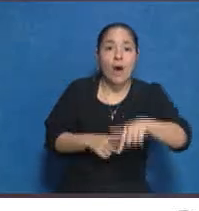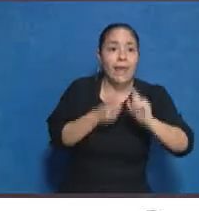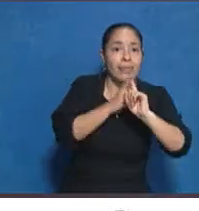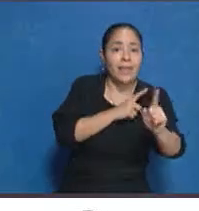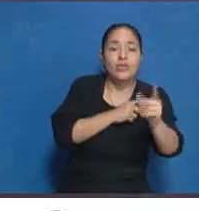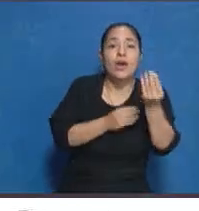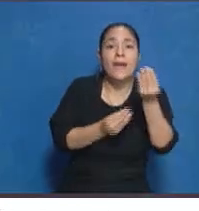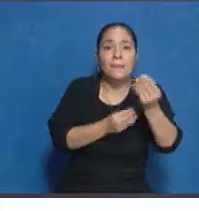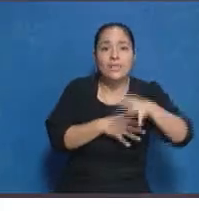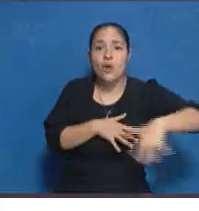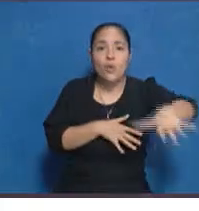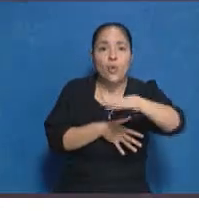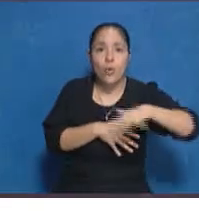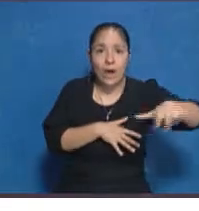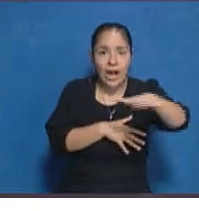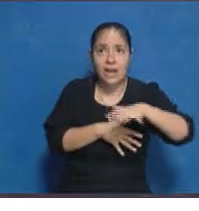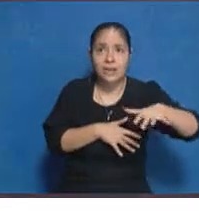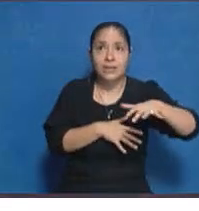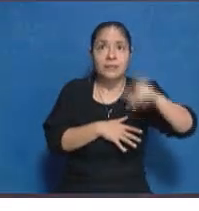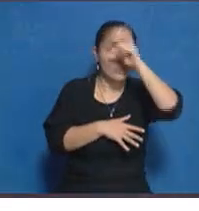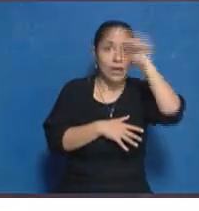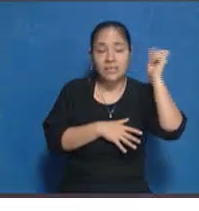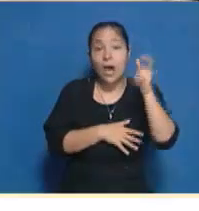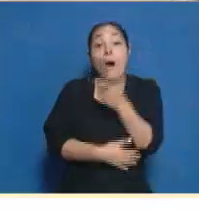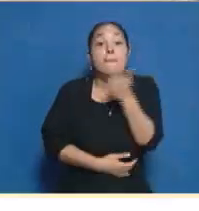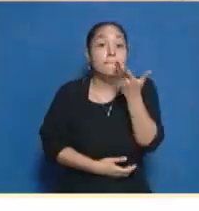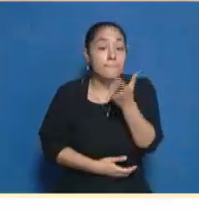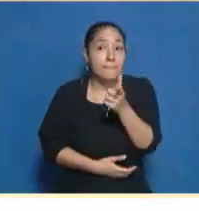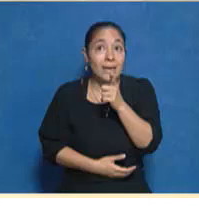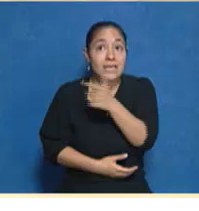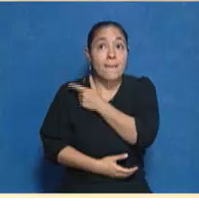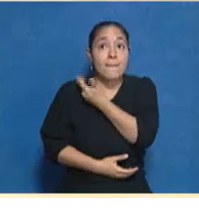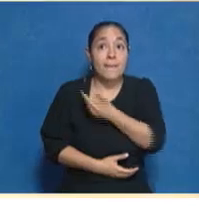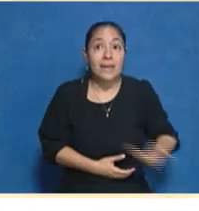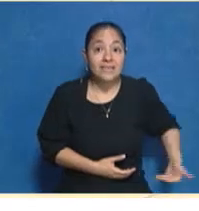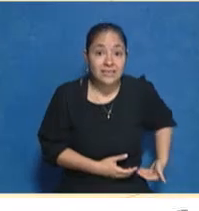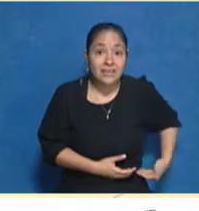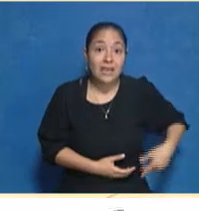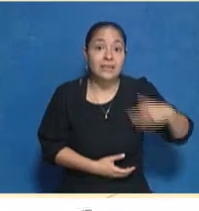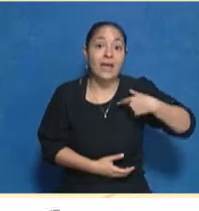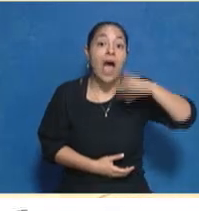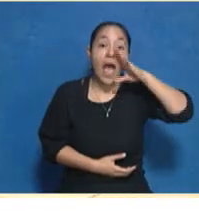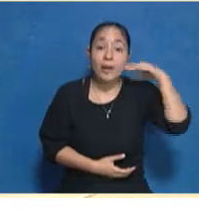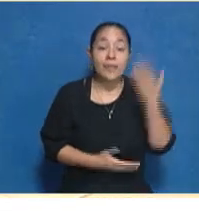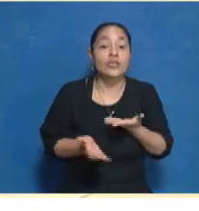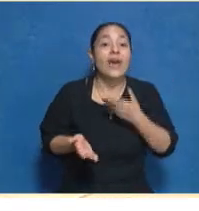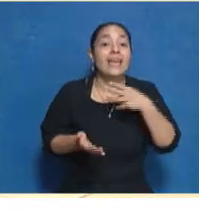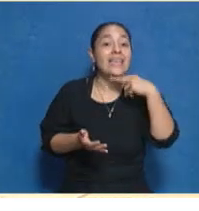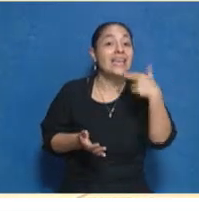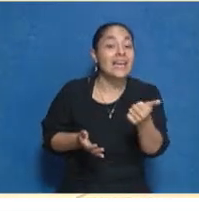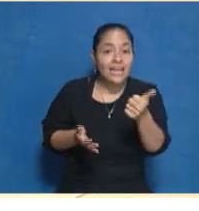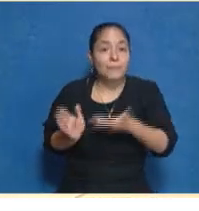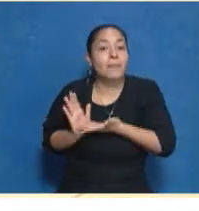vivo a lo que está ocurriendo por parte de la Nación. El presidente de la Nación, Alberto Fernández, está presentando a su hijo allí junto a